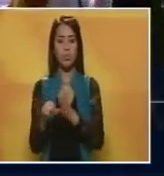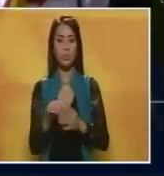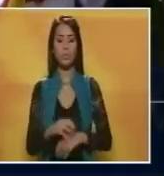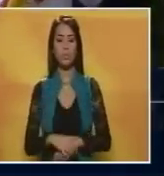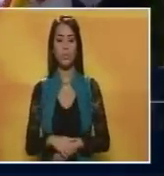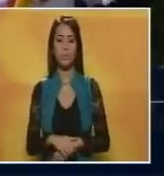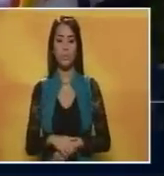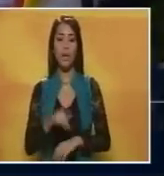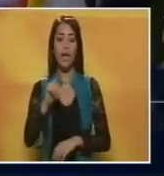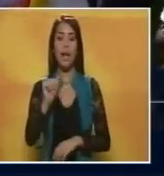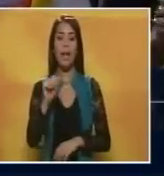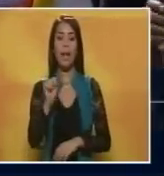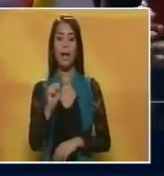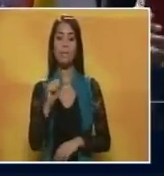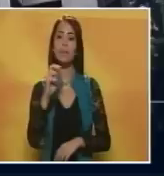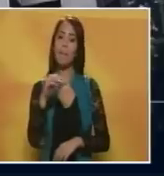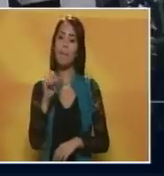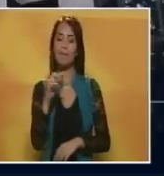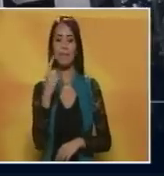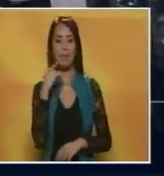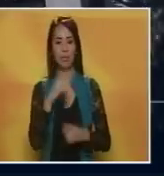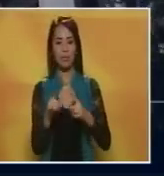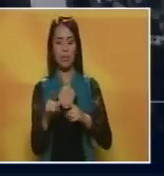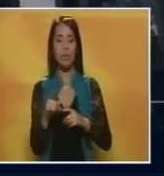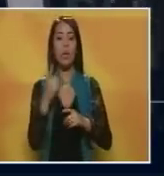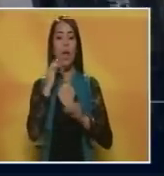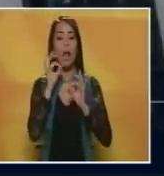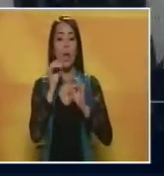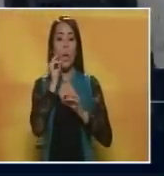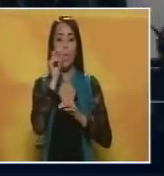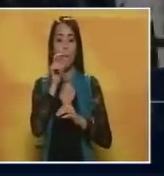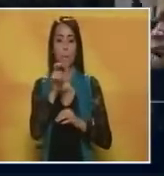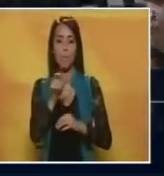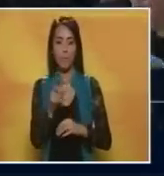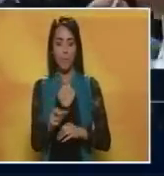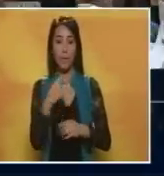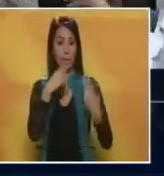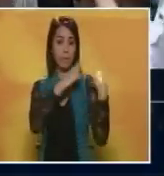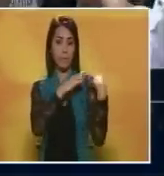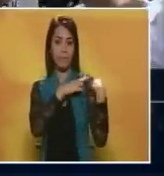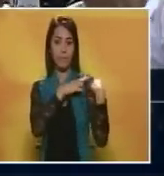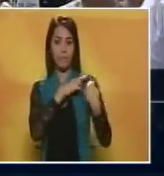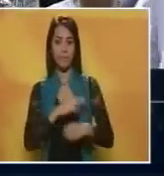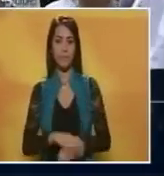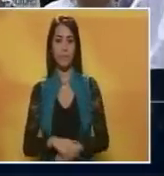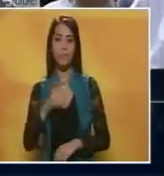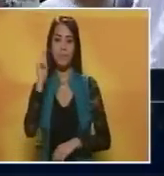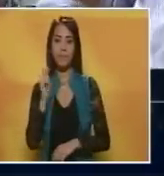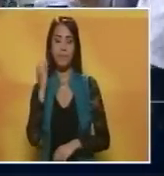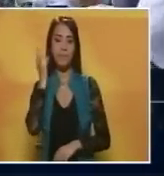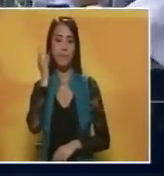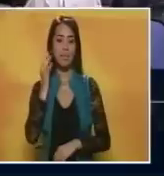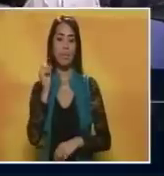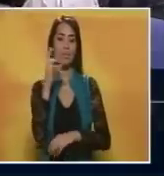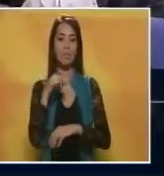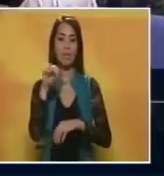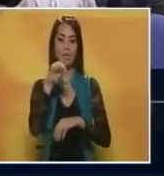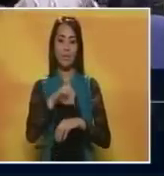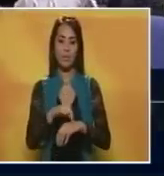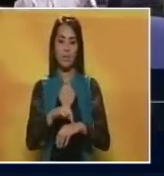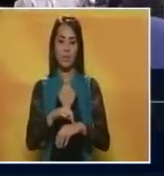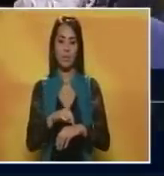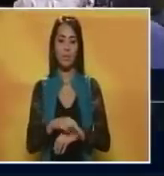las mercedes la vocera de toda esta actividad fue la diputada a la asamblea nacional